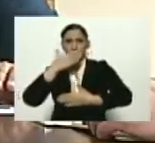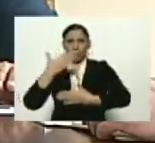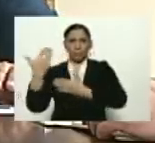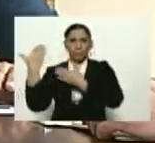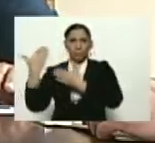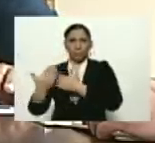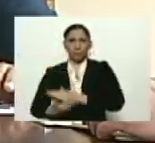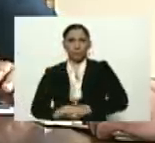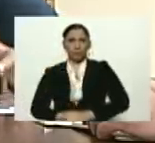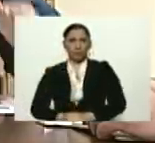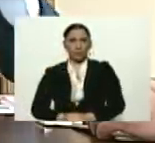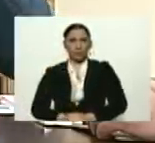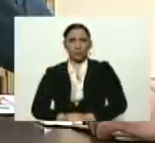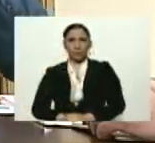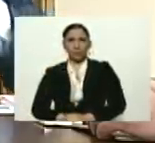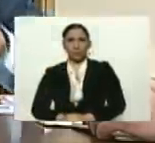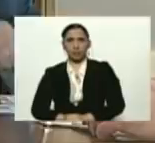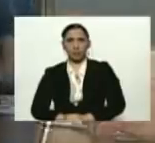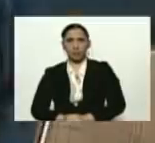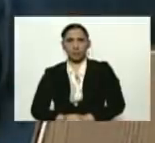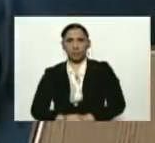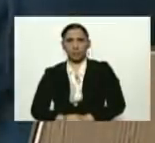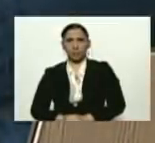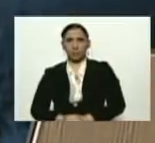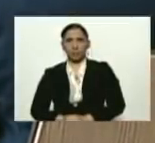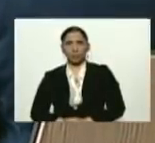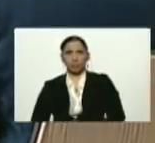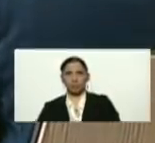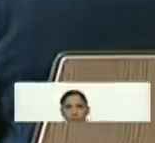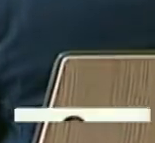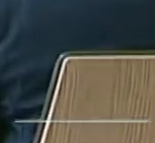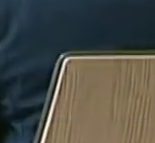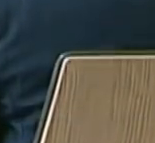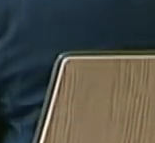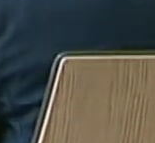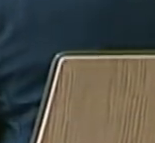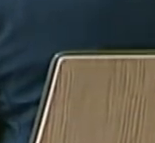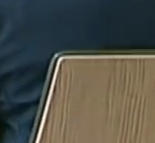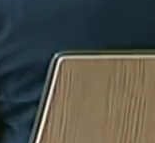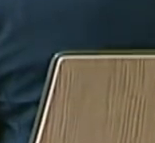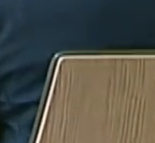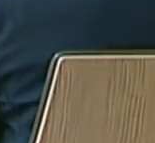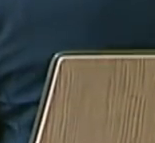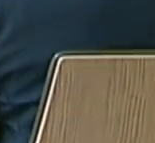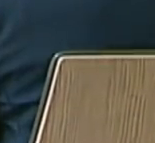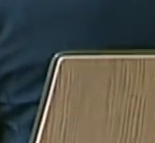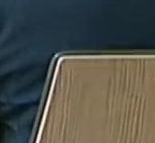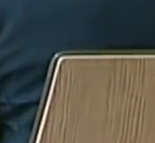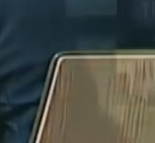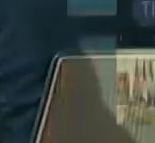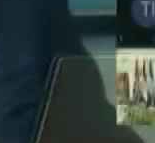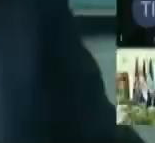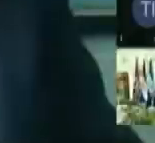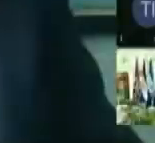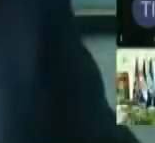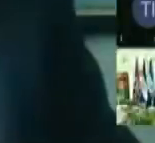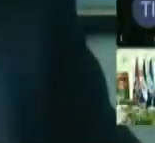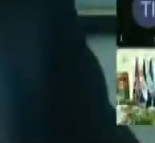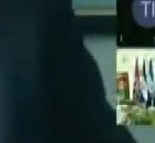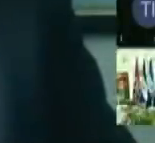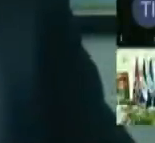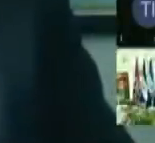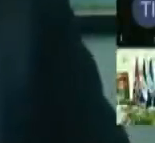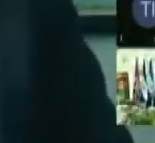Adelante. Pedro David. You have the floor, sir. Thank you, thank you. Muchas